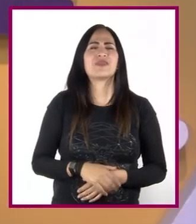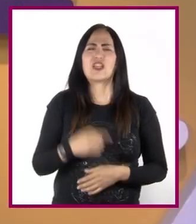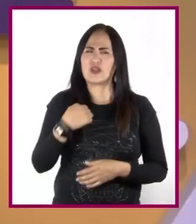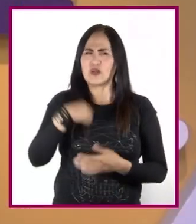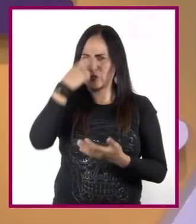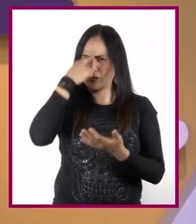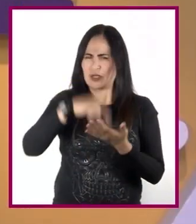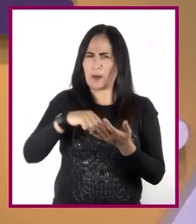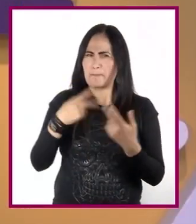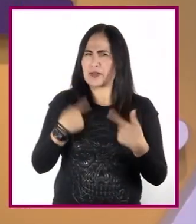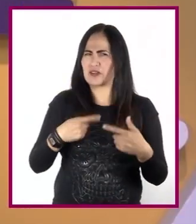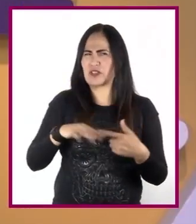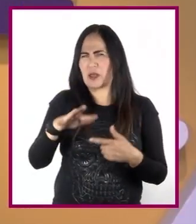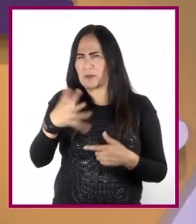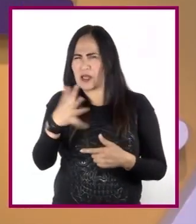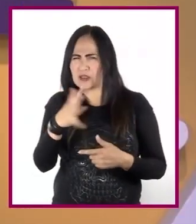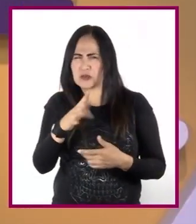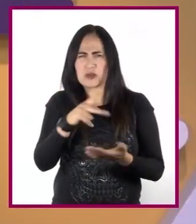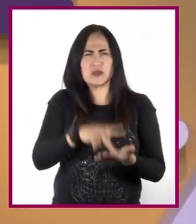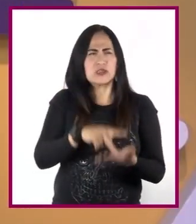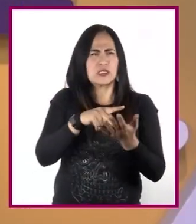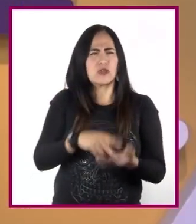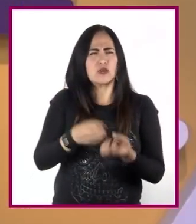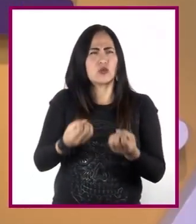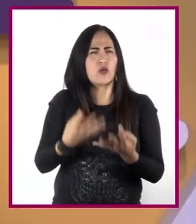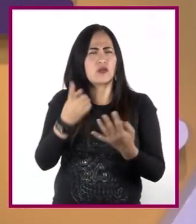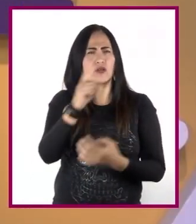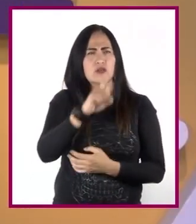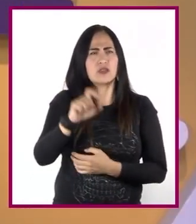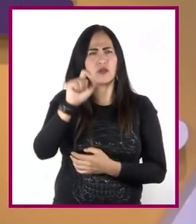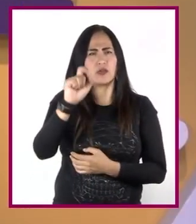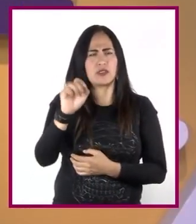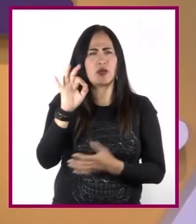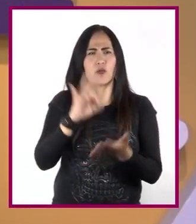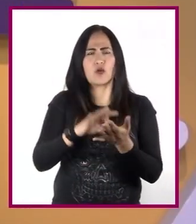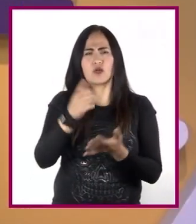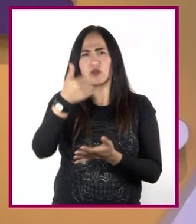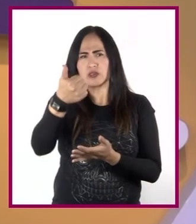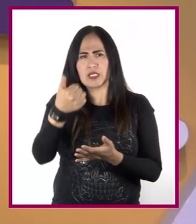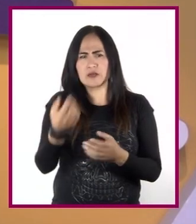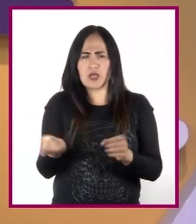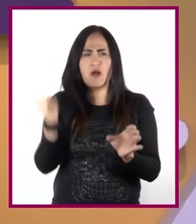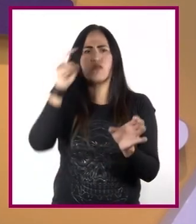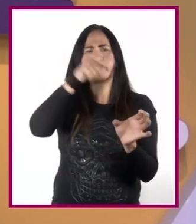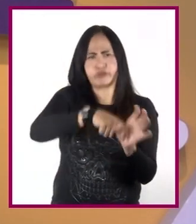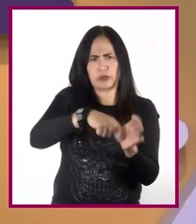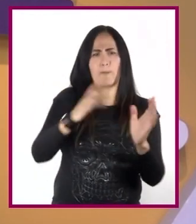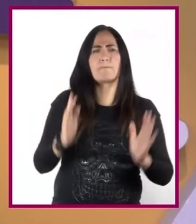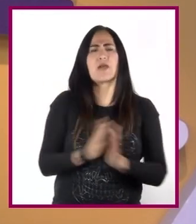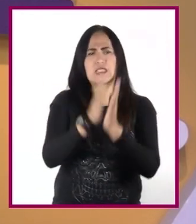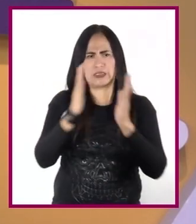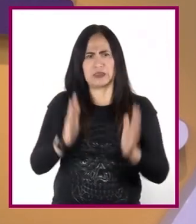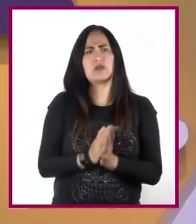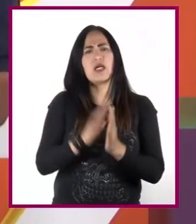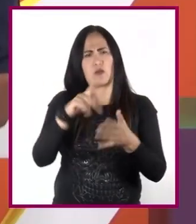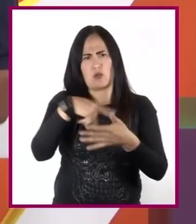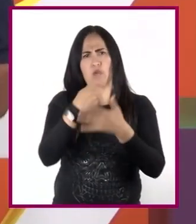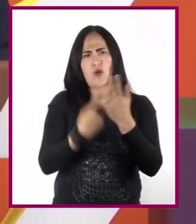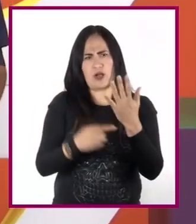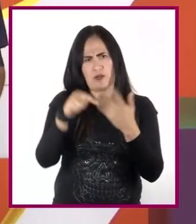3 personas deben tener una masa cercana a 120.6 kilogramos para poder participar en el programa de